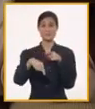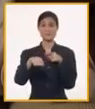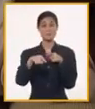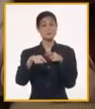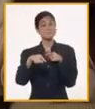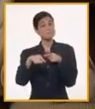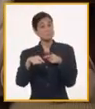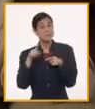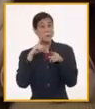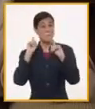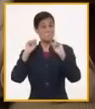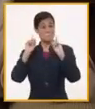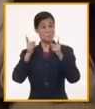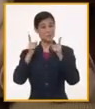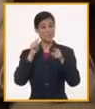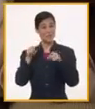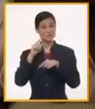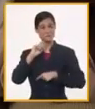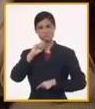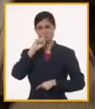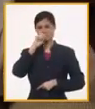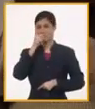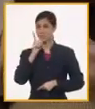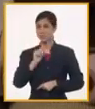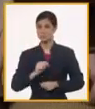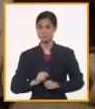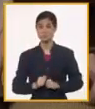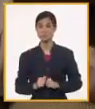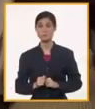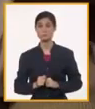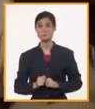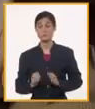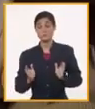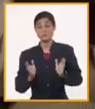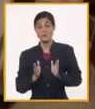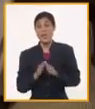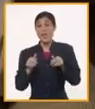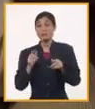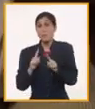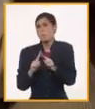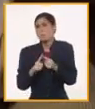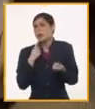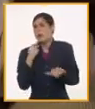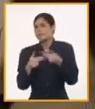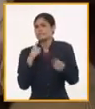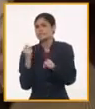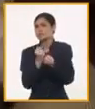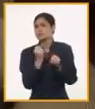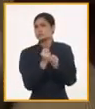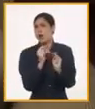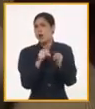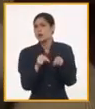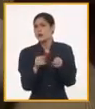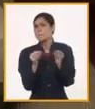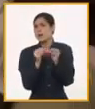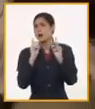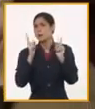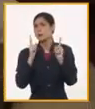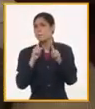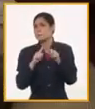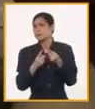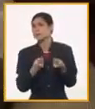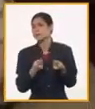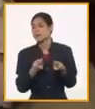Pero la política es lo más sucio que hay. Nosotros estamos haciendo esto, nos decía, para que ustedes no tengan que